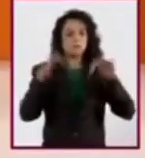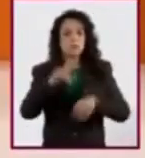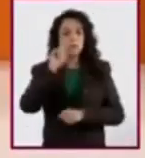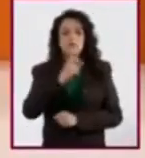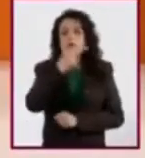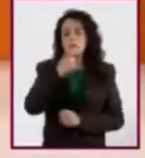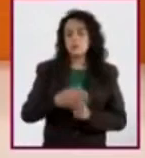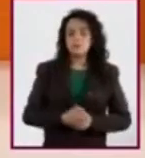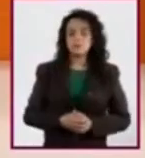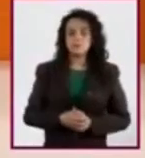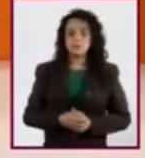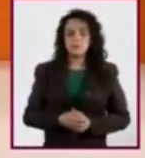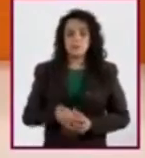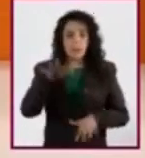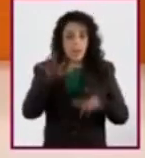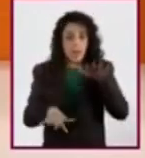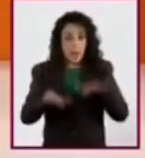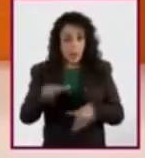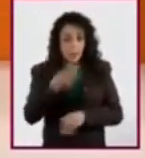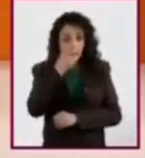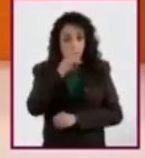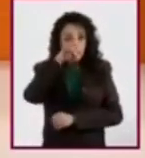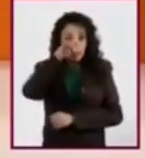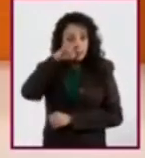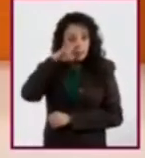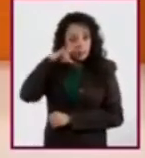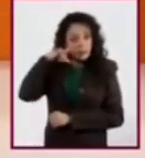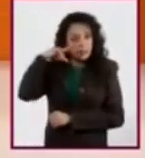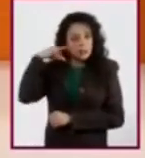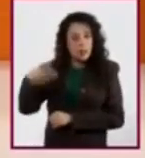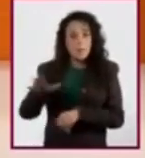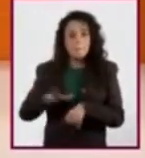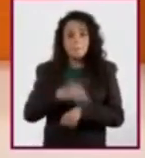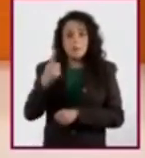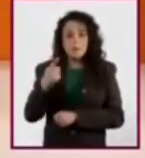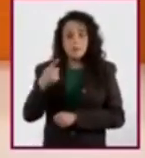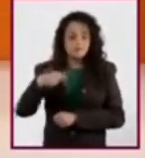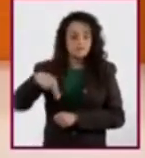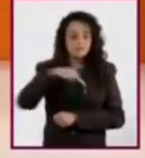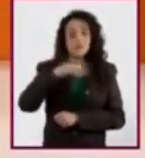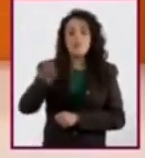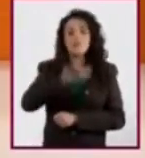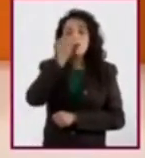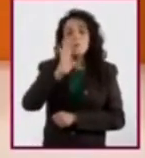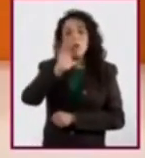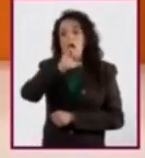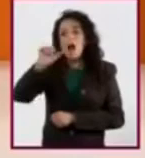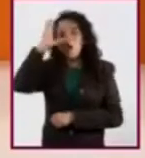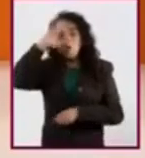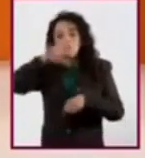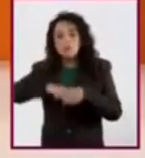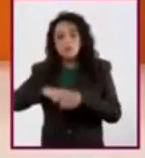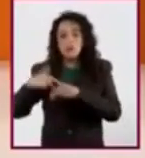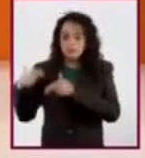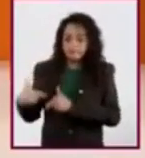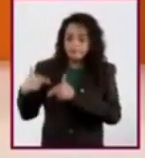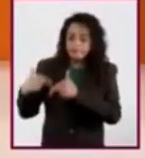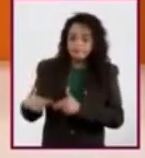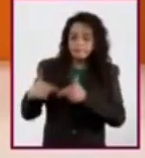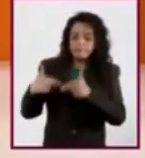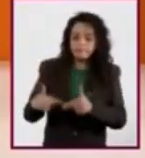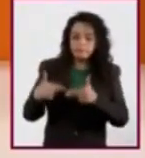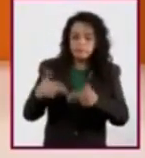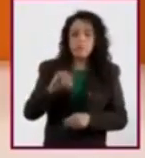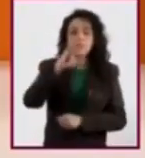veces casi imperceptibles porque están arraigados en la cultura. Es necesario reconocer que existe sexismo en nuestra